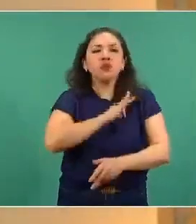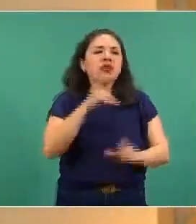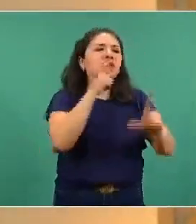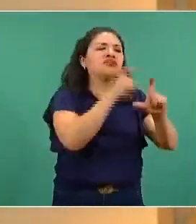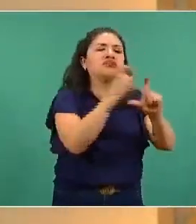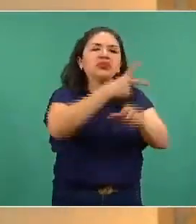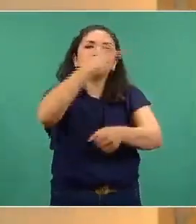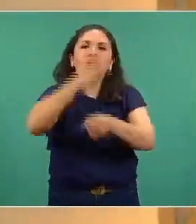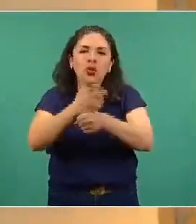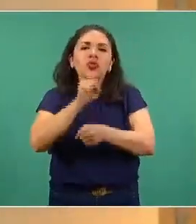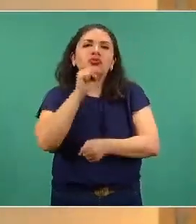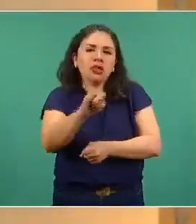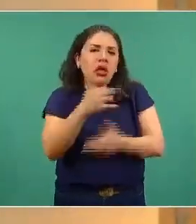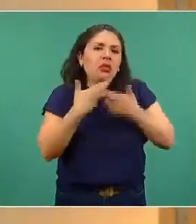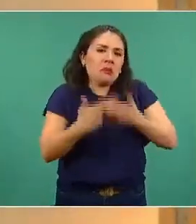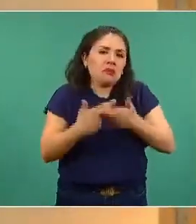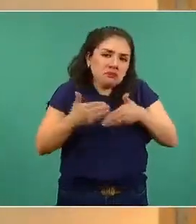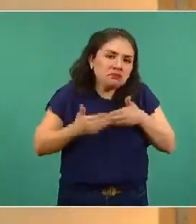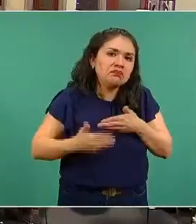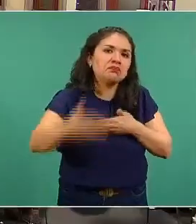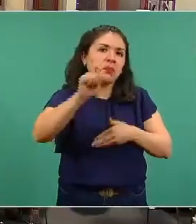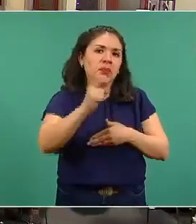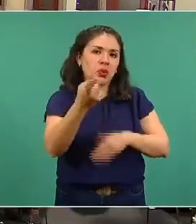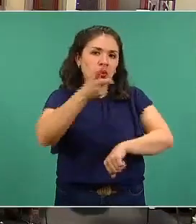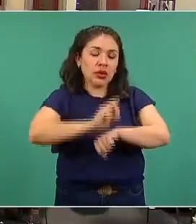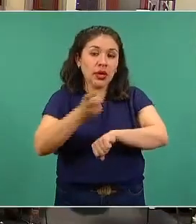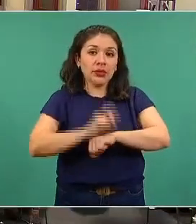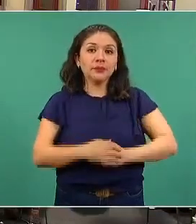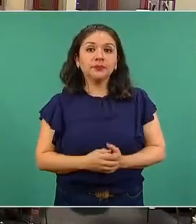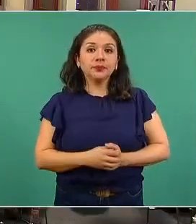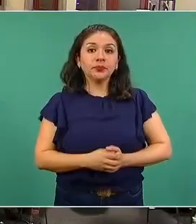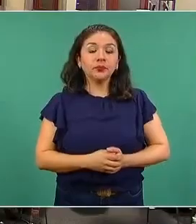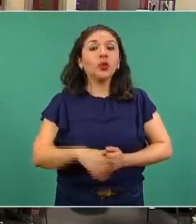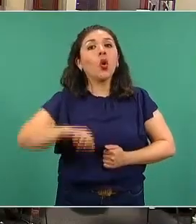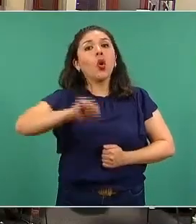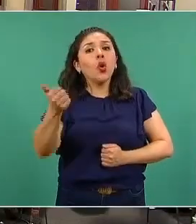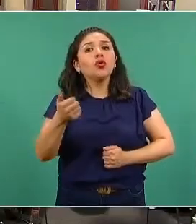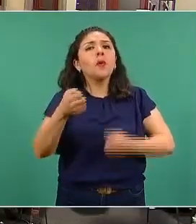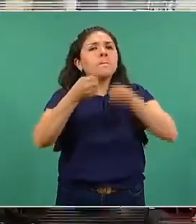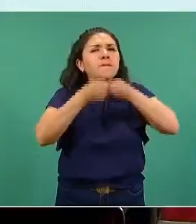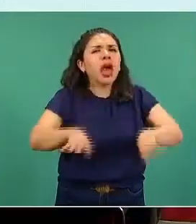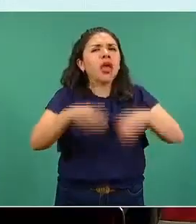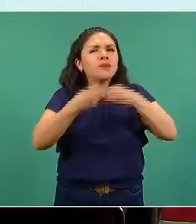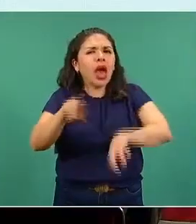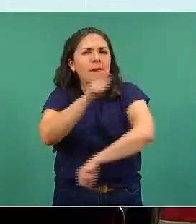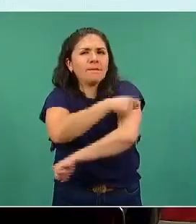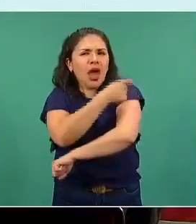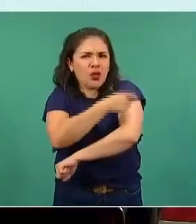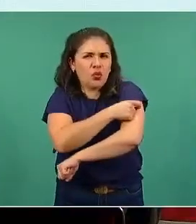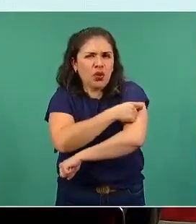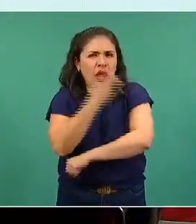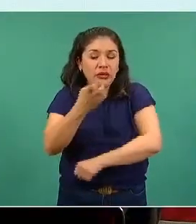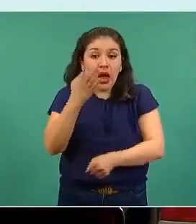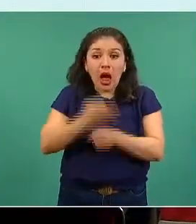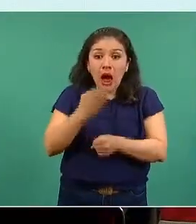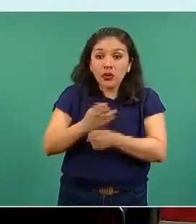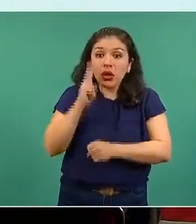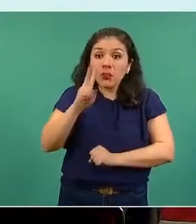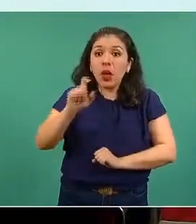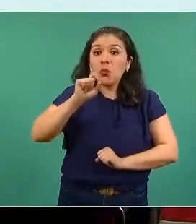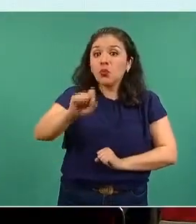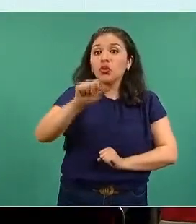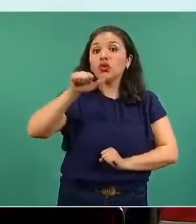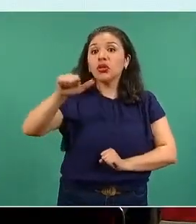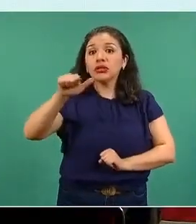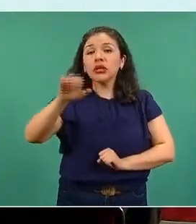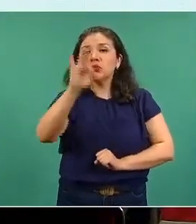dosis por ahora en estos 21 días. Y las dosis perdidas que la presentamos todos los días es de momento 0.16%,